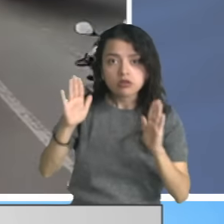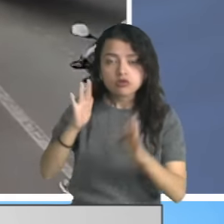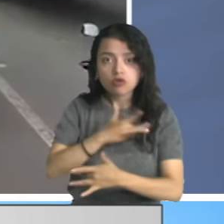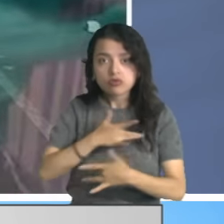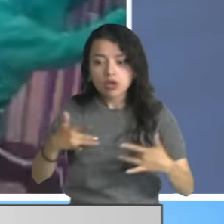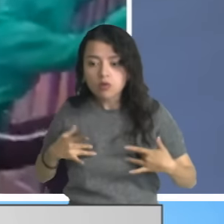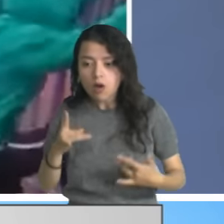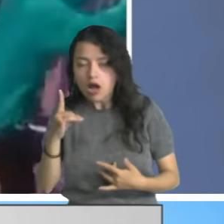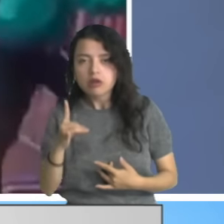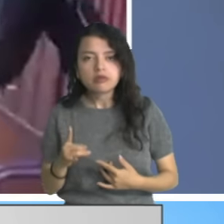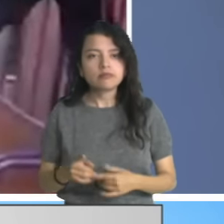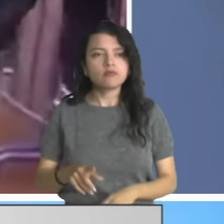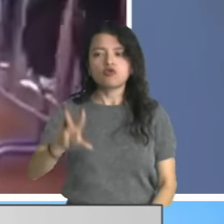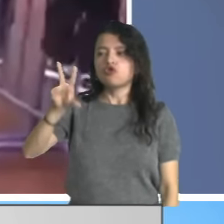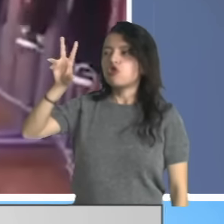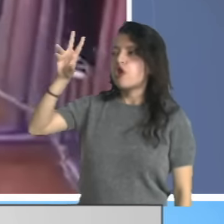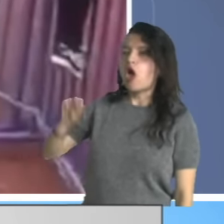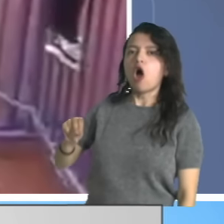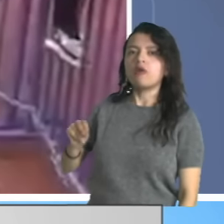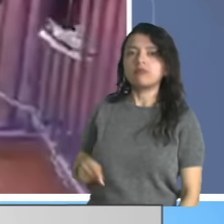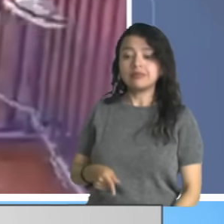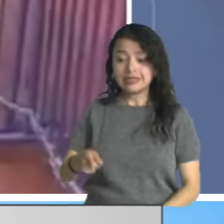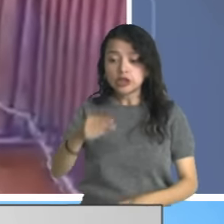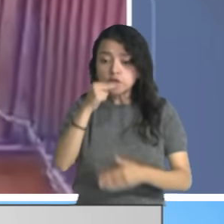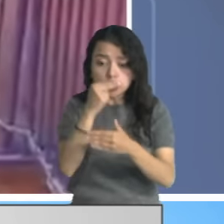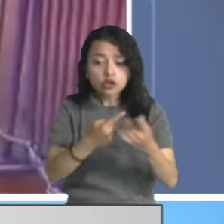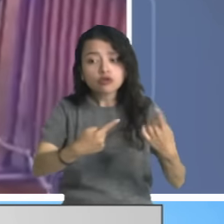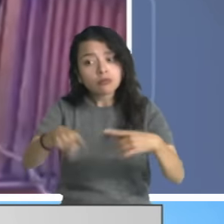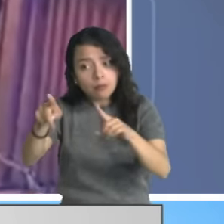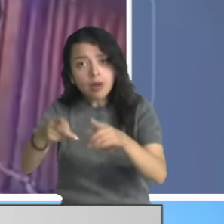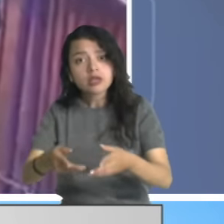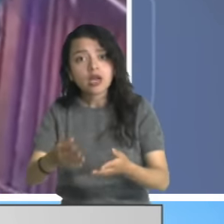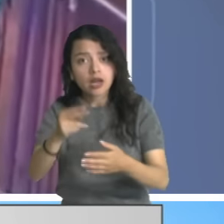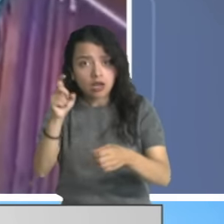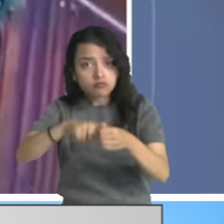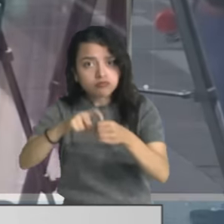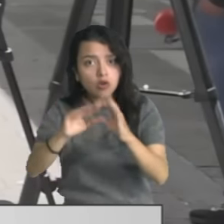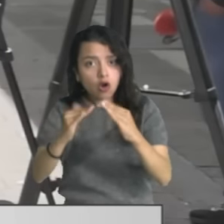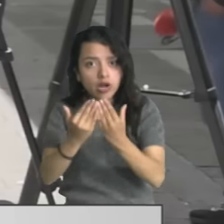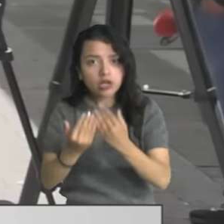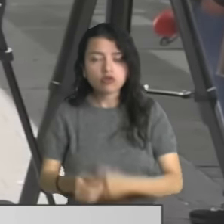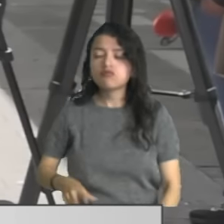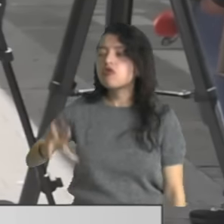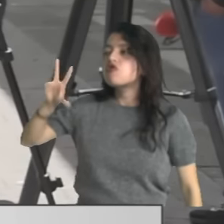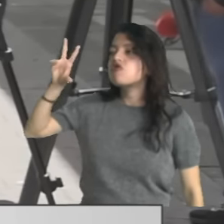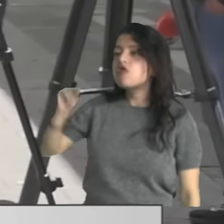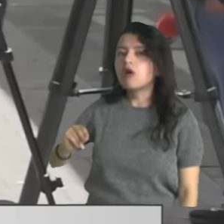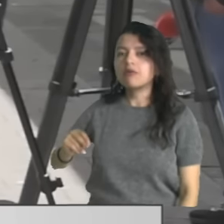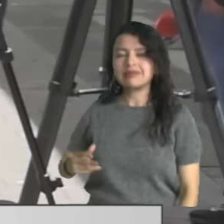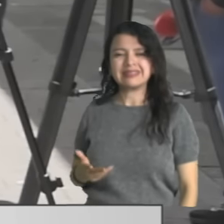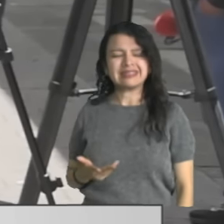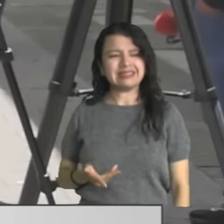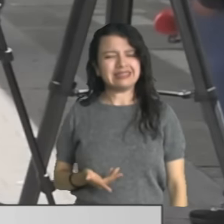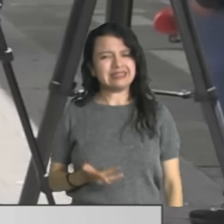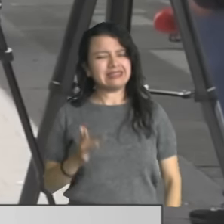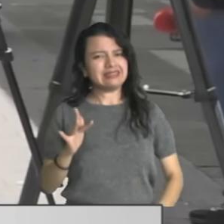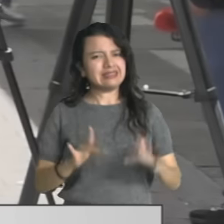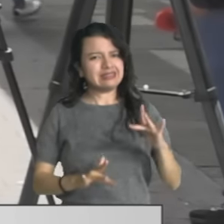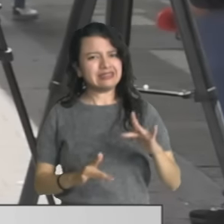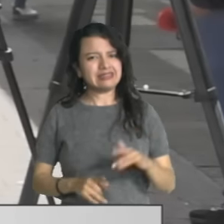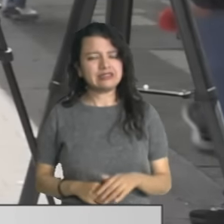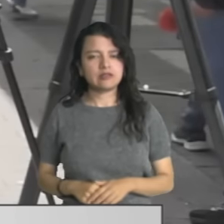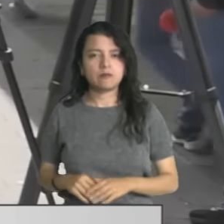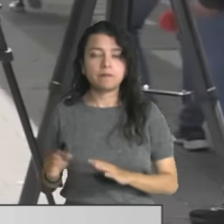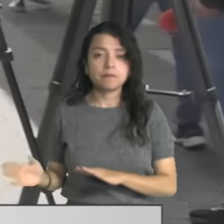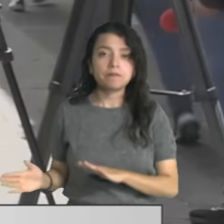permiten que los niños asistan a los colegios hasta que ellos no sean beneficiados con esos contratos. Cambiamos de tema porque